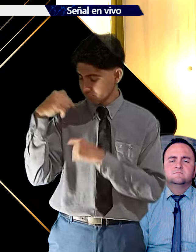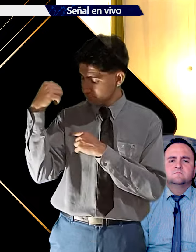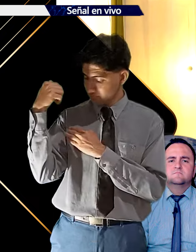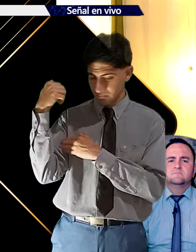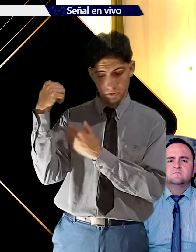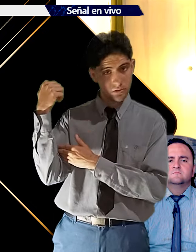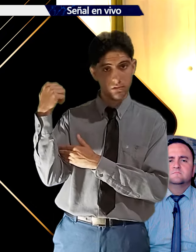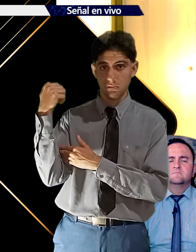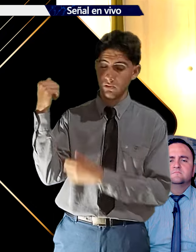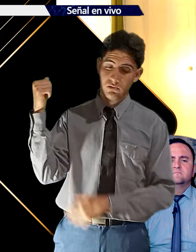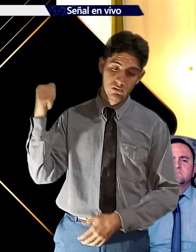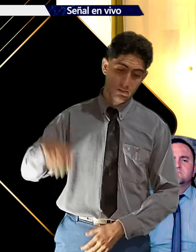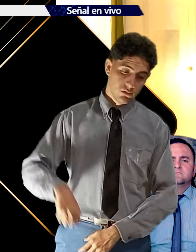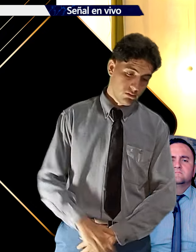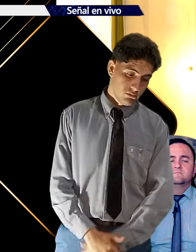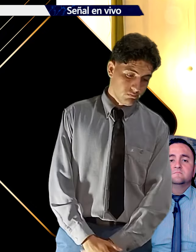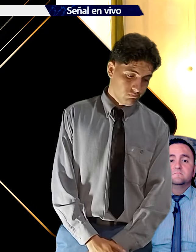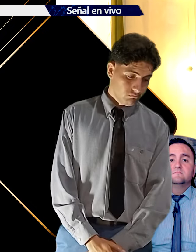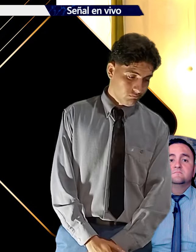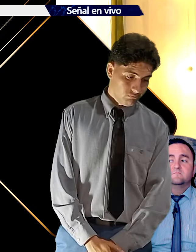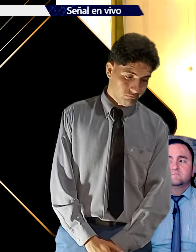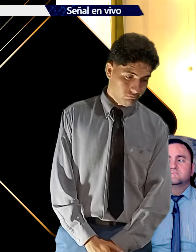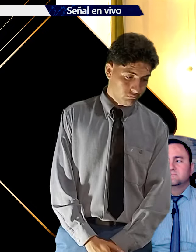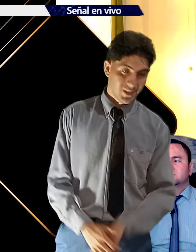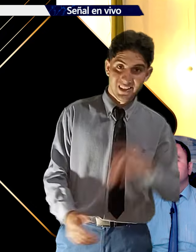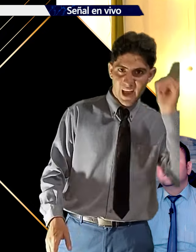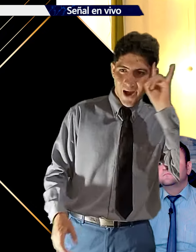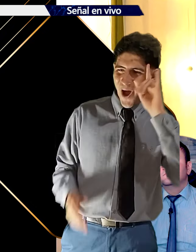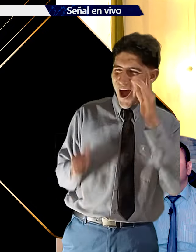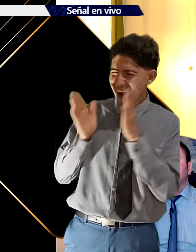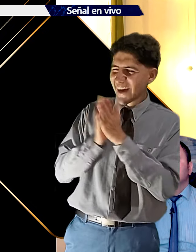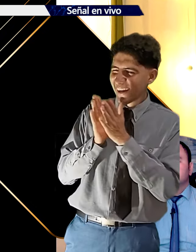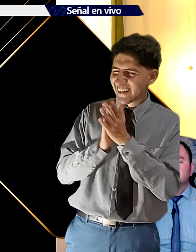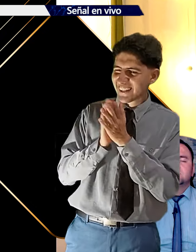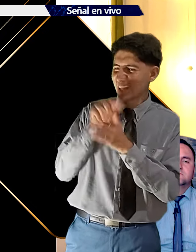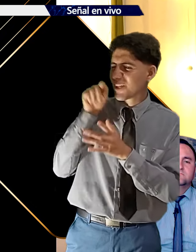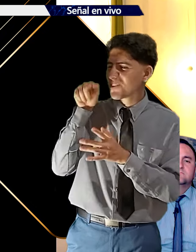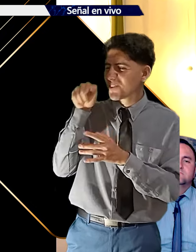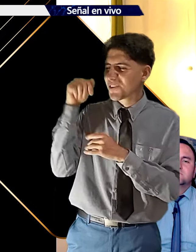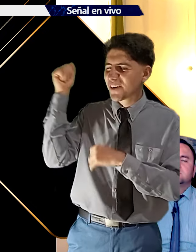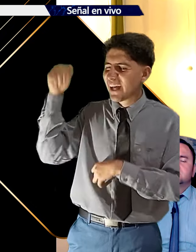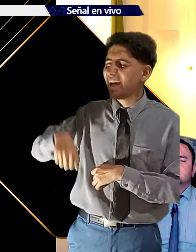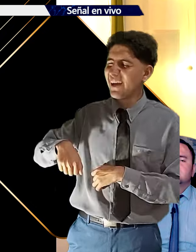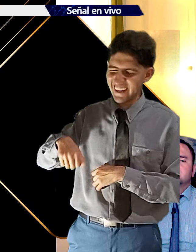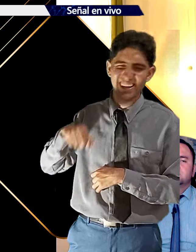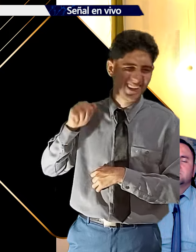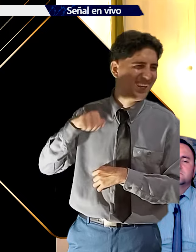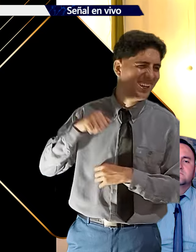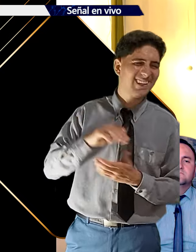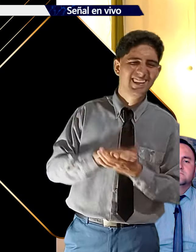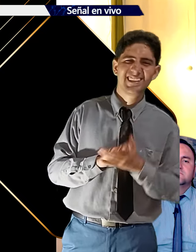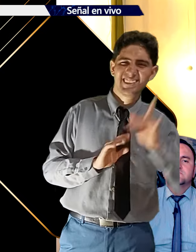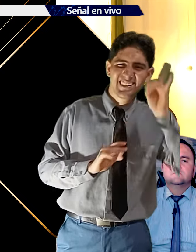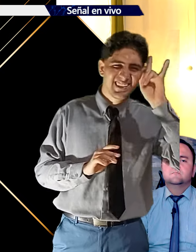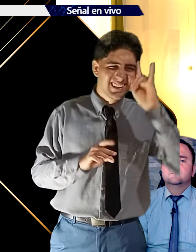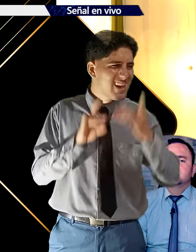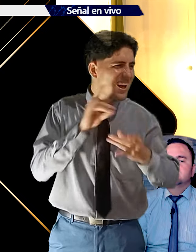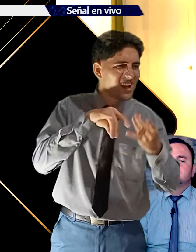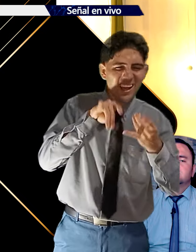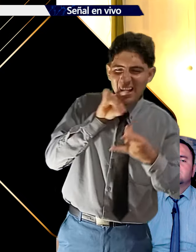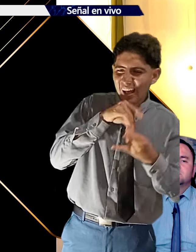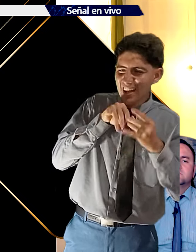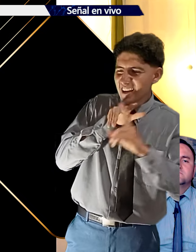siempre la palabra débil es tu primera palabra: es que soy débil, es que no puedo, es que no puedo, es que no podré. Y el diablo bravo, y cada vez, porque